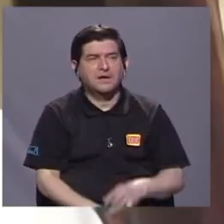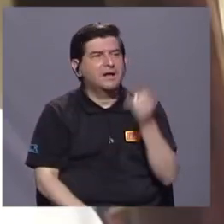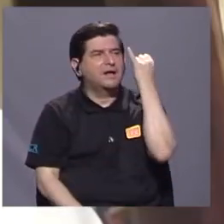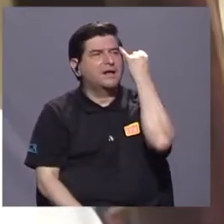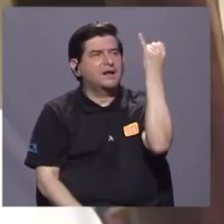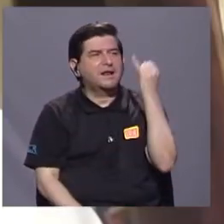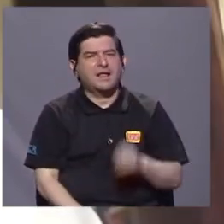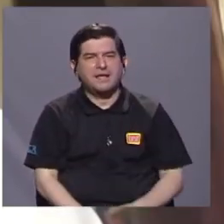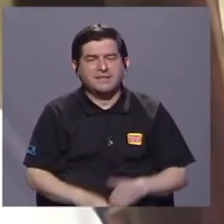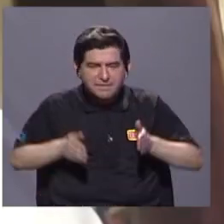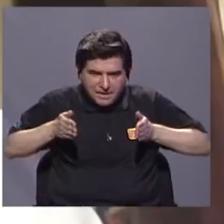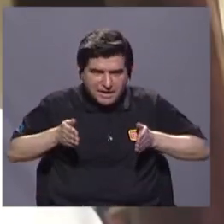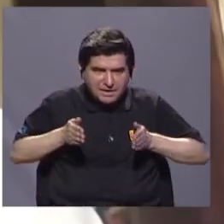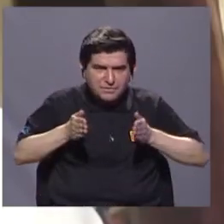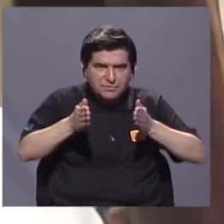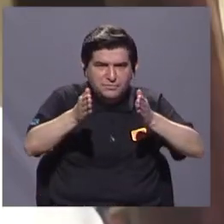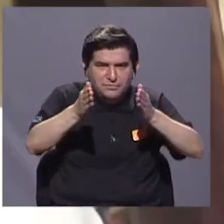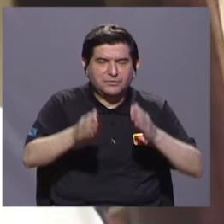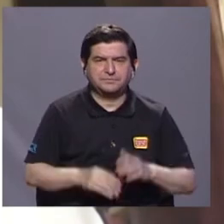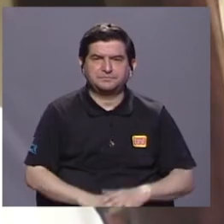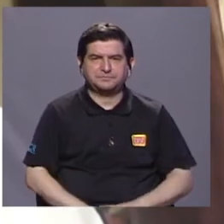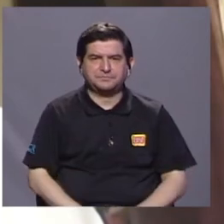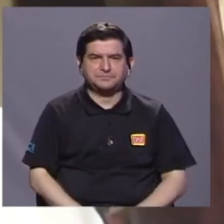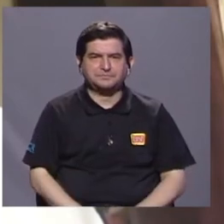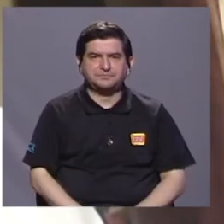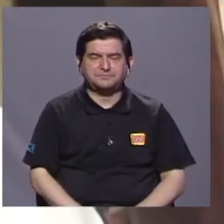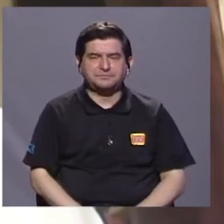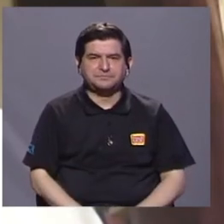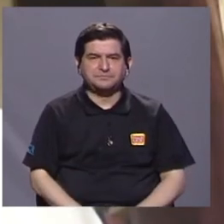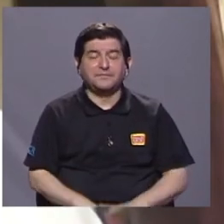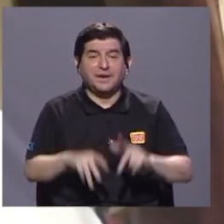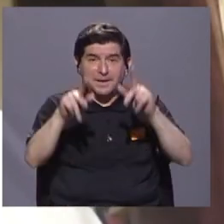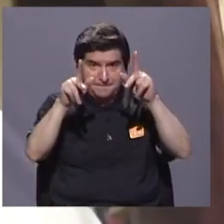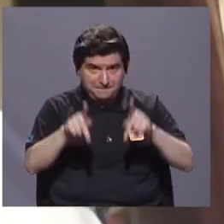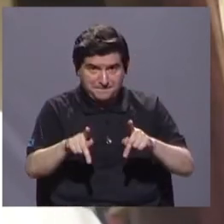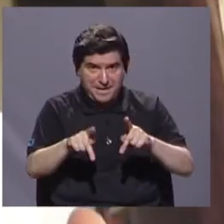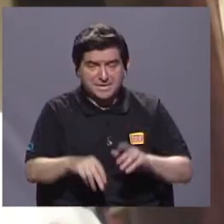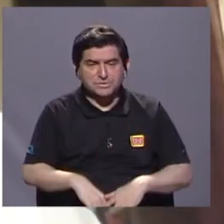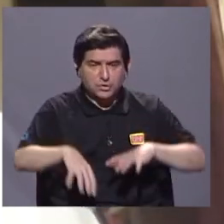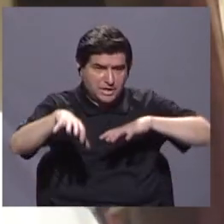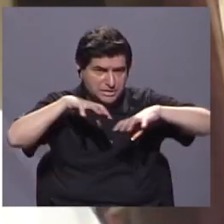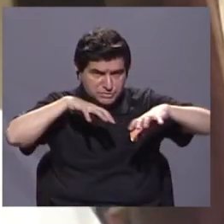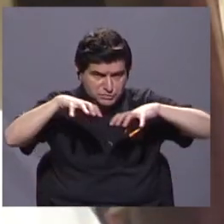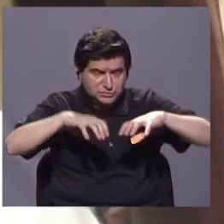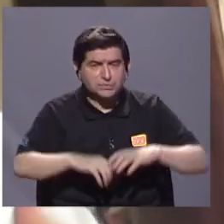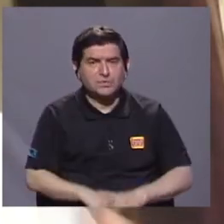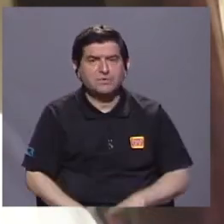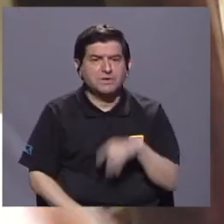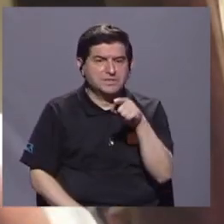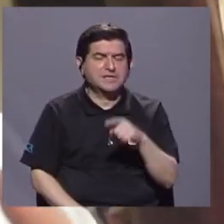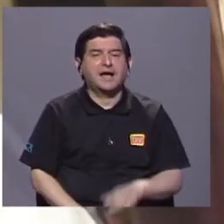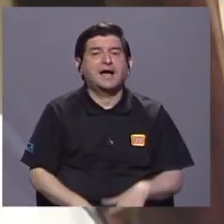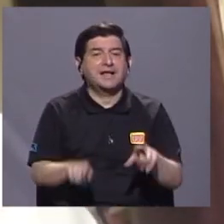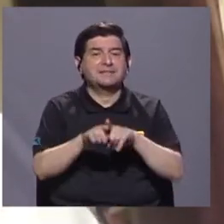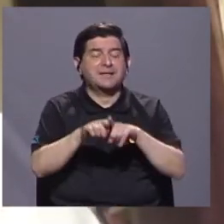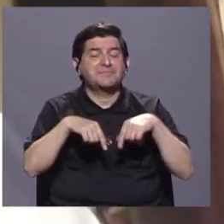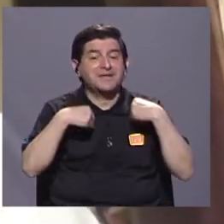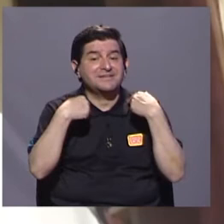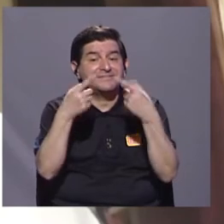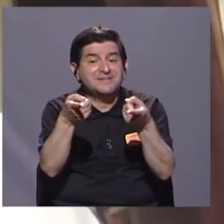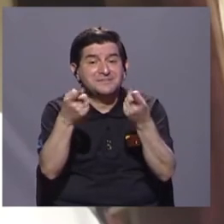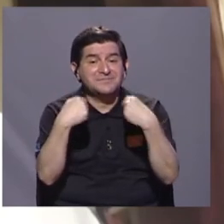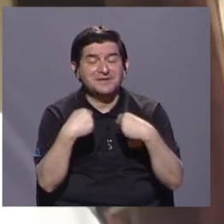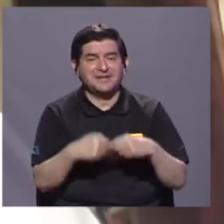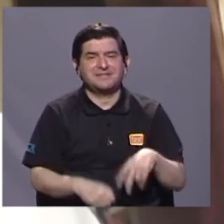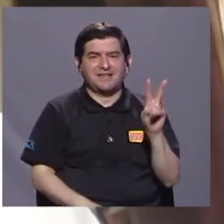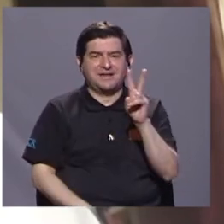de corredores, en donde la gente donde se moviliza con el virus. Entonces hemos estado